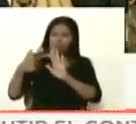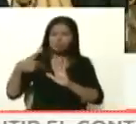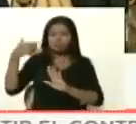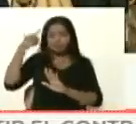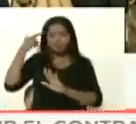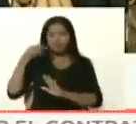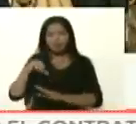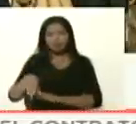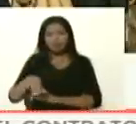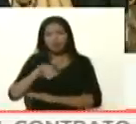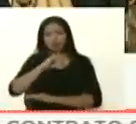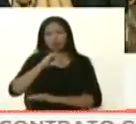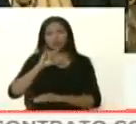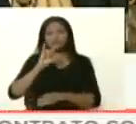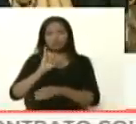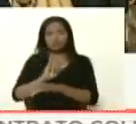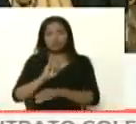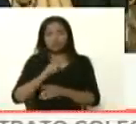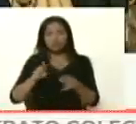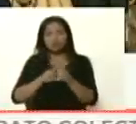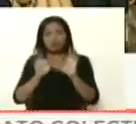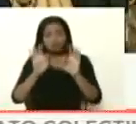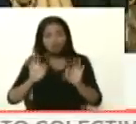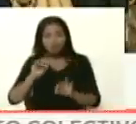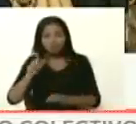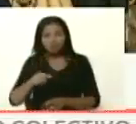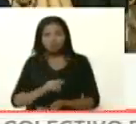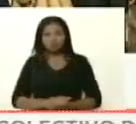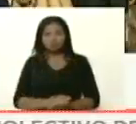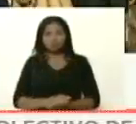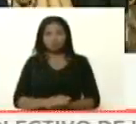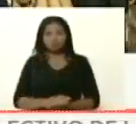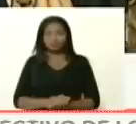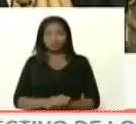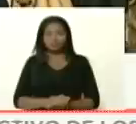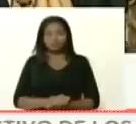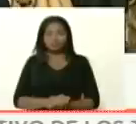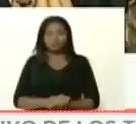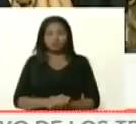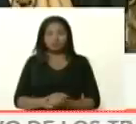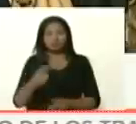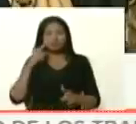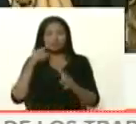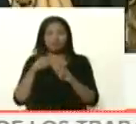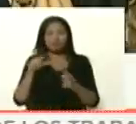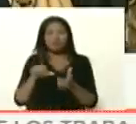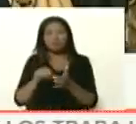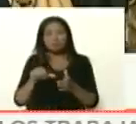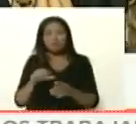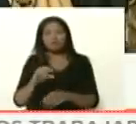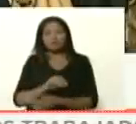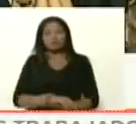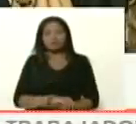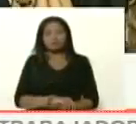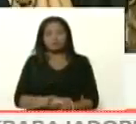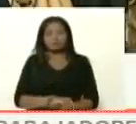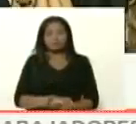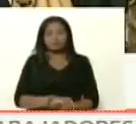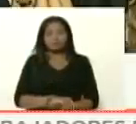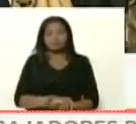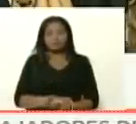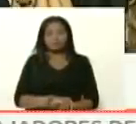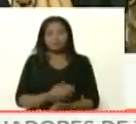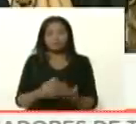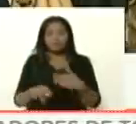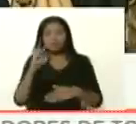el estado Sucre, desde Cumaná directamente, vamos a observar